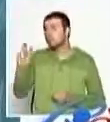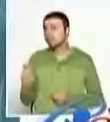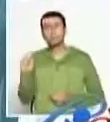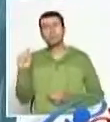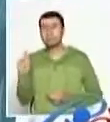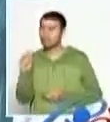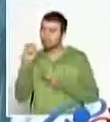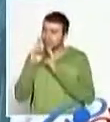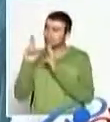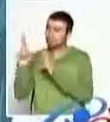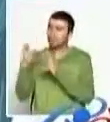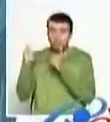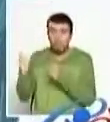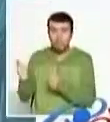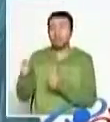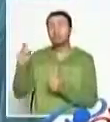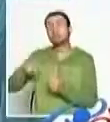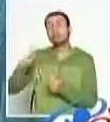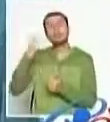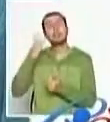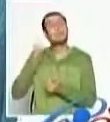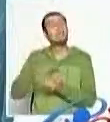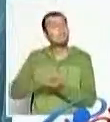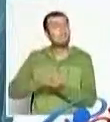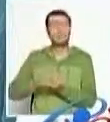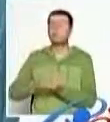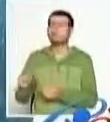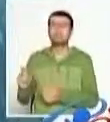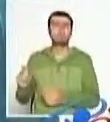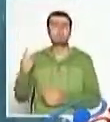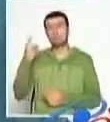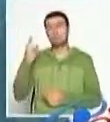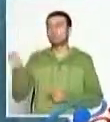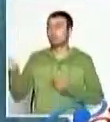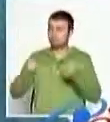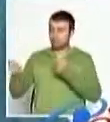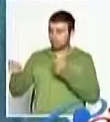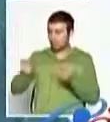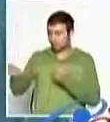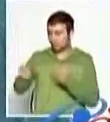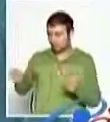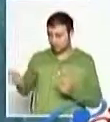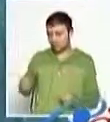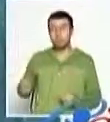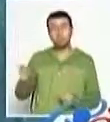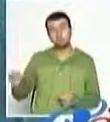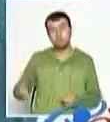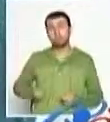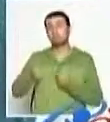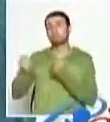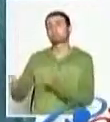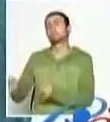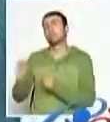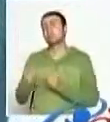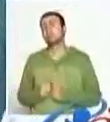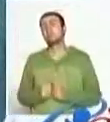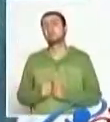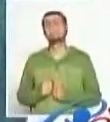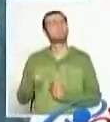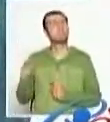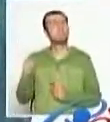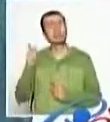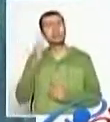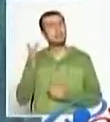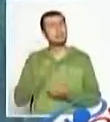responda bien, hay que limpiarlo. Y eso es una formulación de desintoxicación, precisamente. Tenemos que limpiar ese